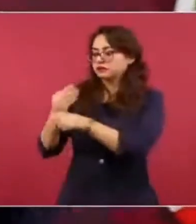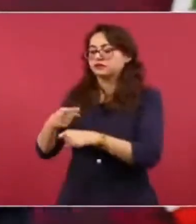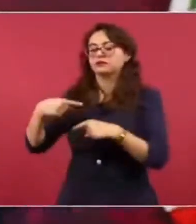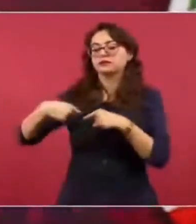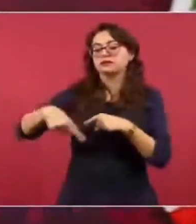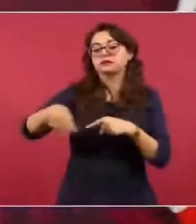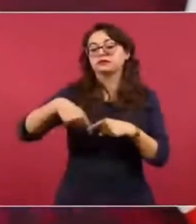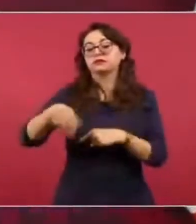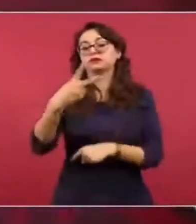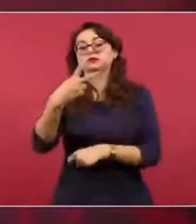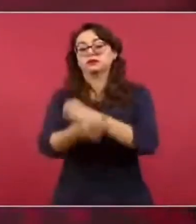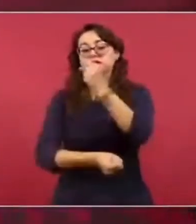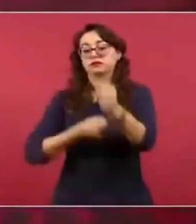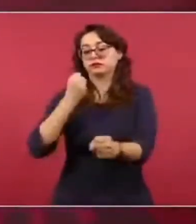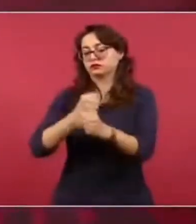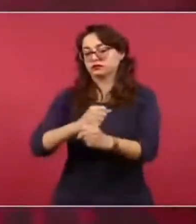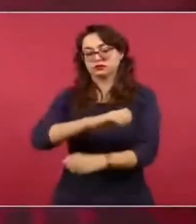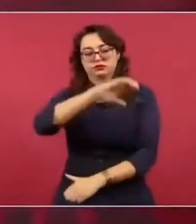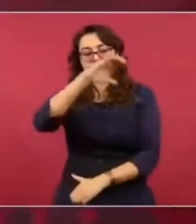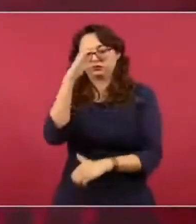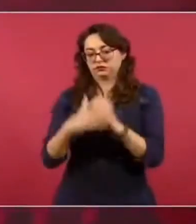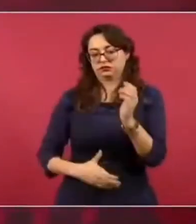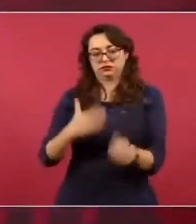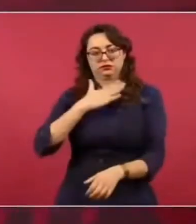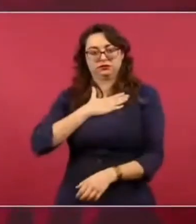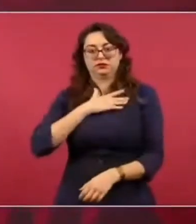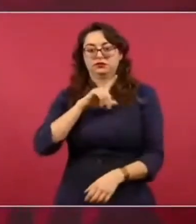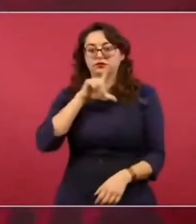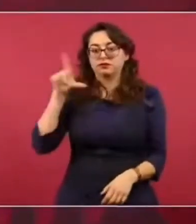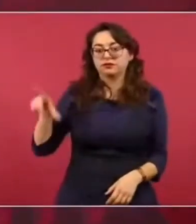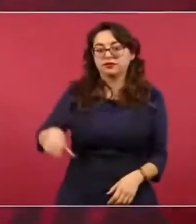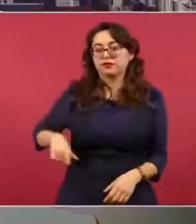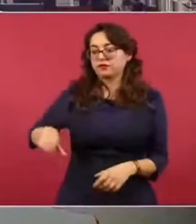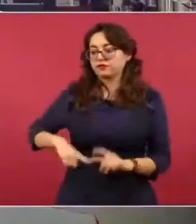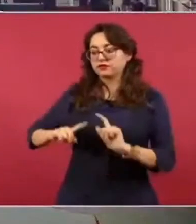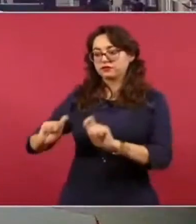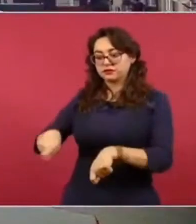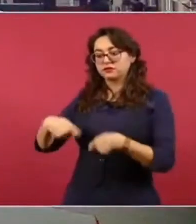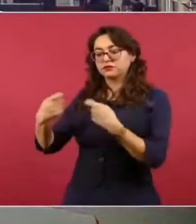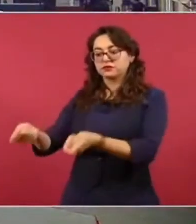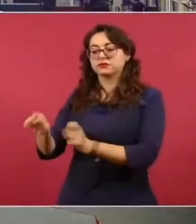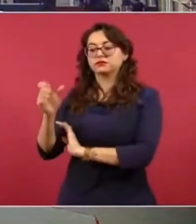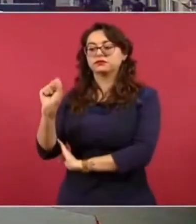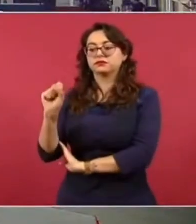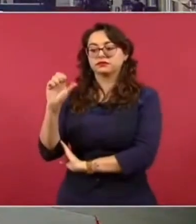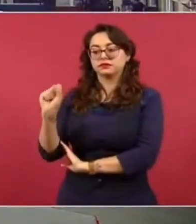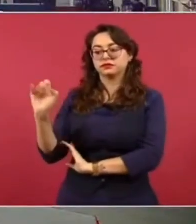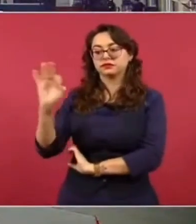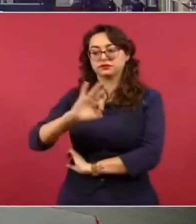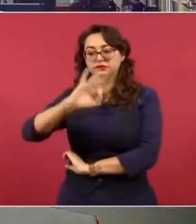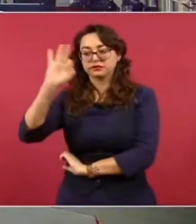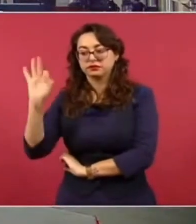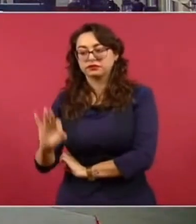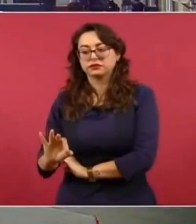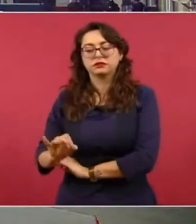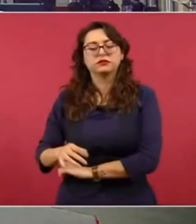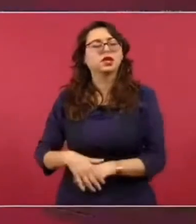un 60% de generación de energía eléctrica. ¿Y las plantas de fotovoltaica? Eso está pendiente.